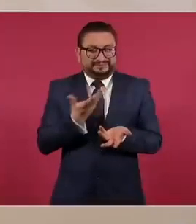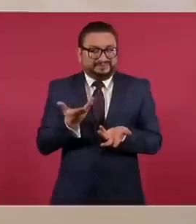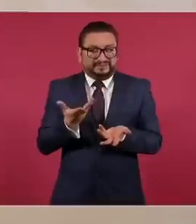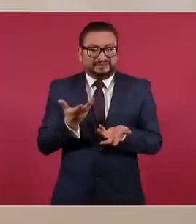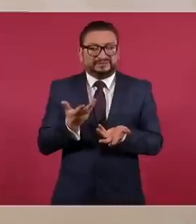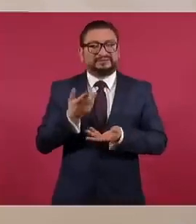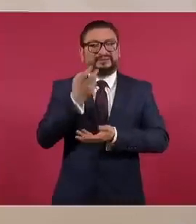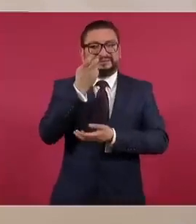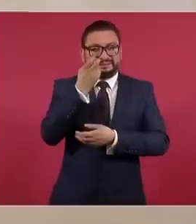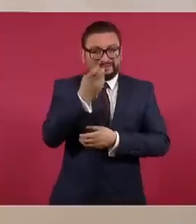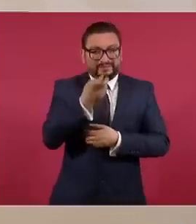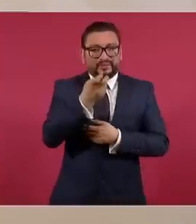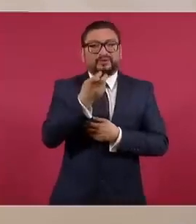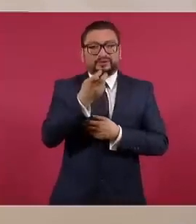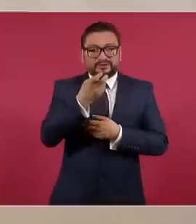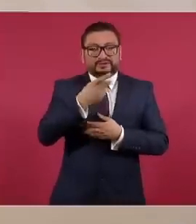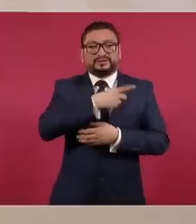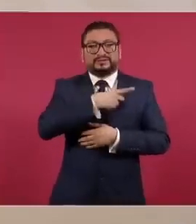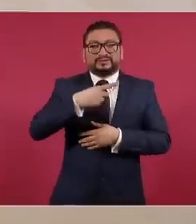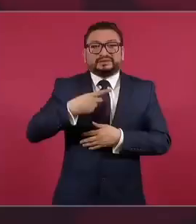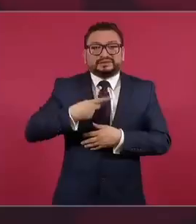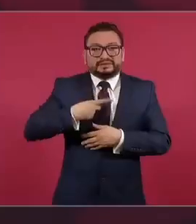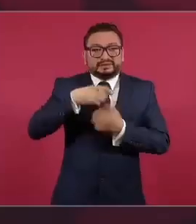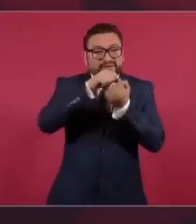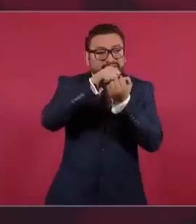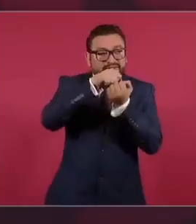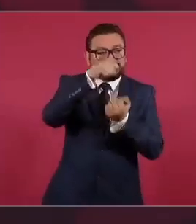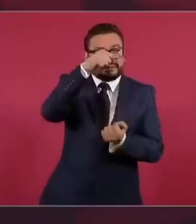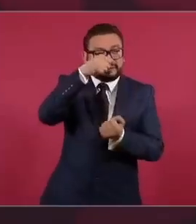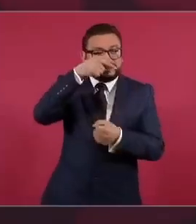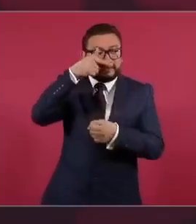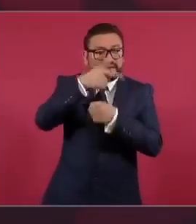Por eso hay que atender las causas